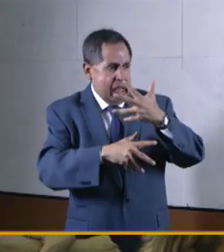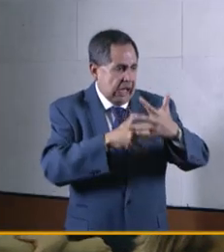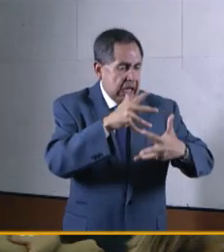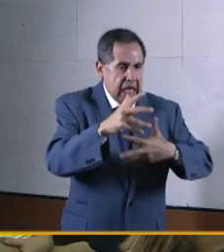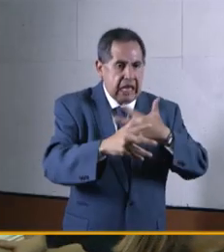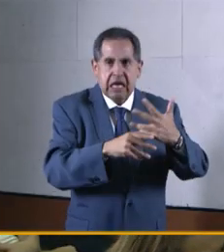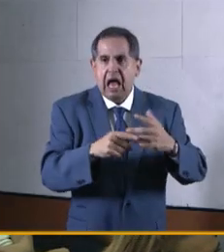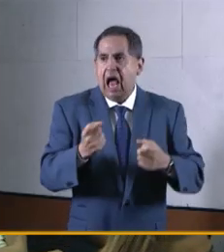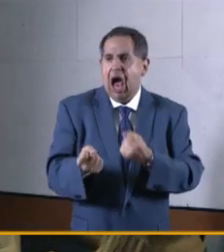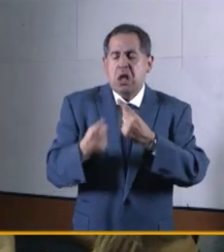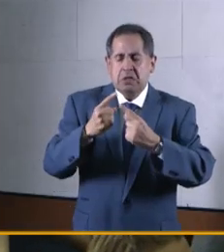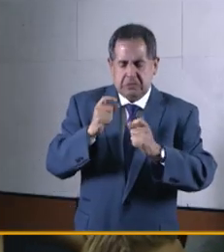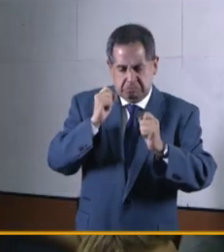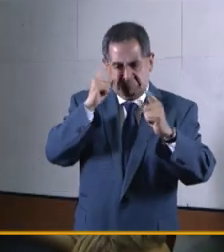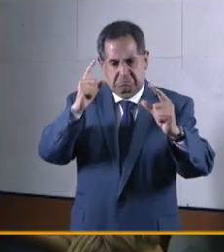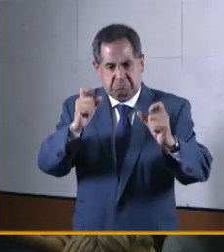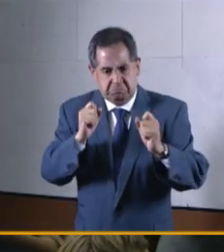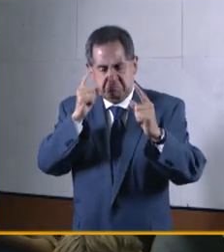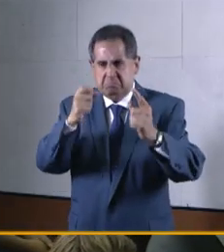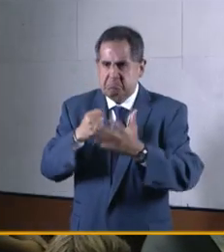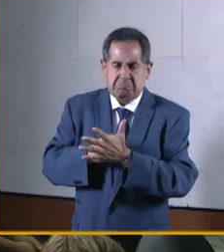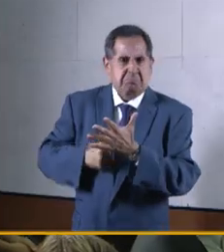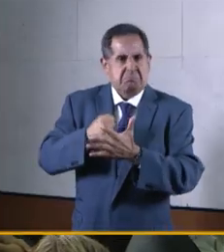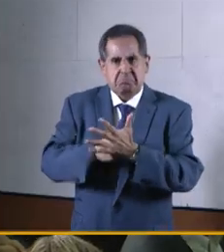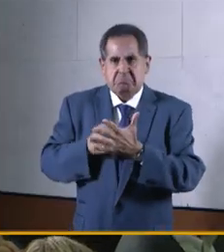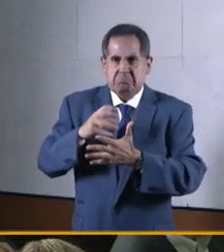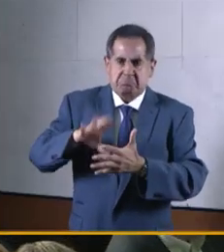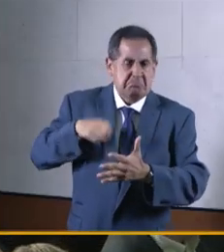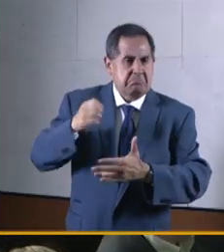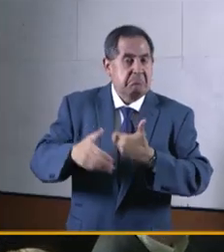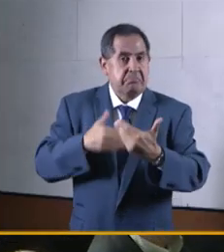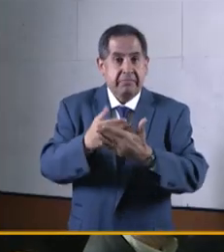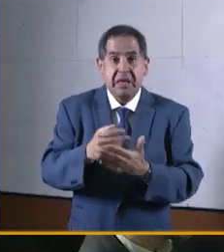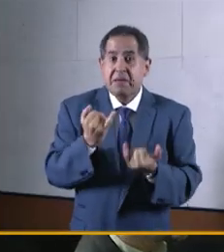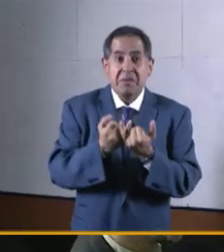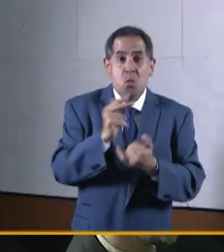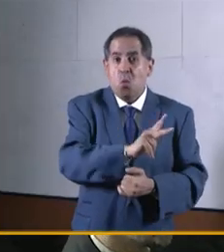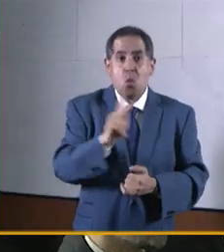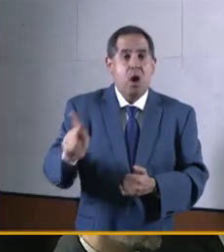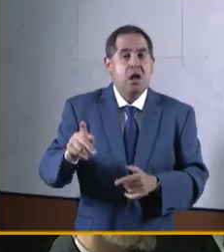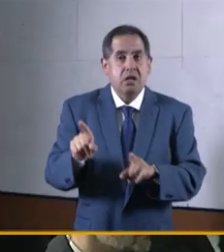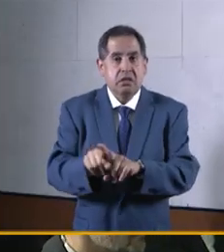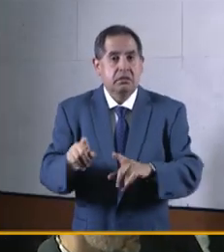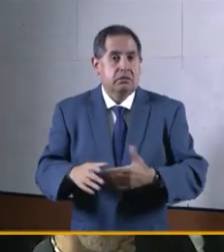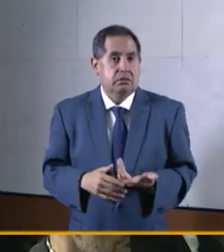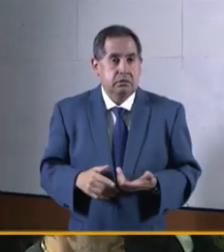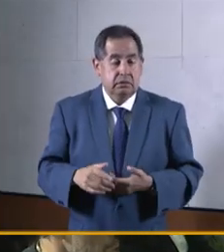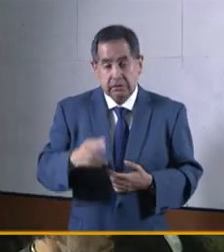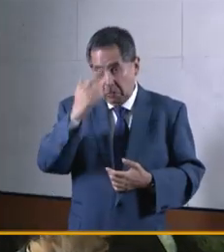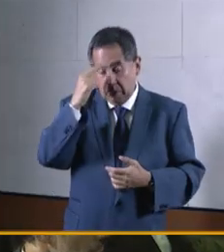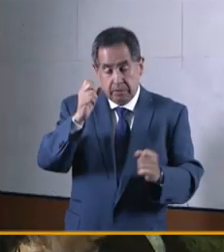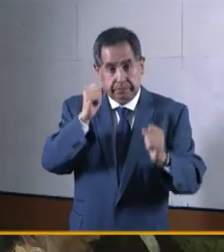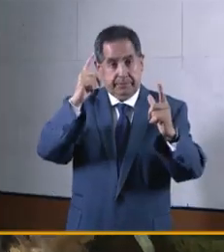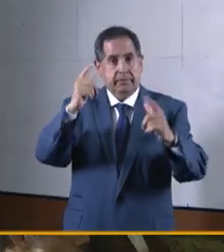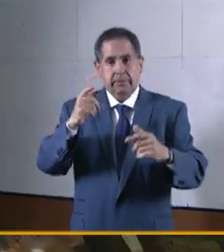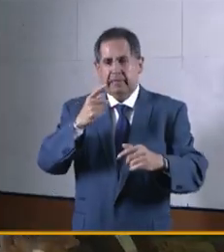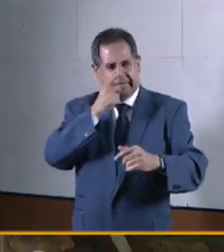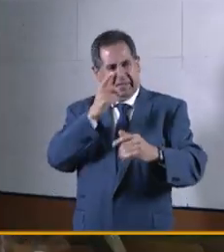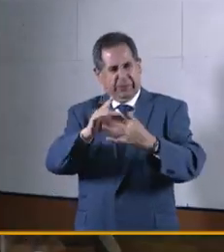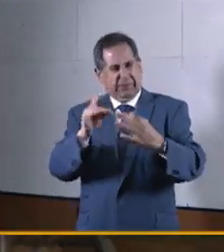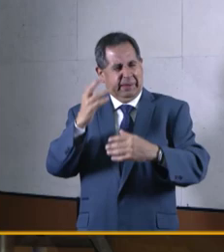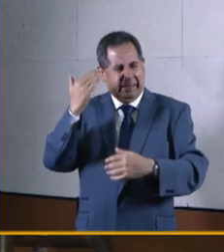despertar pujante capaz de todas las realizaciones nadie puede asombrarse advirtió